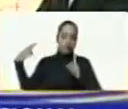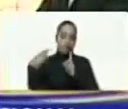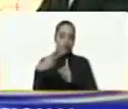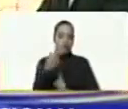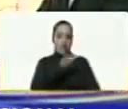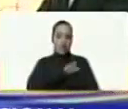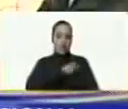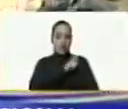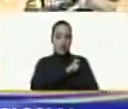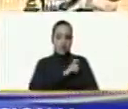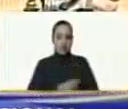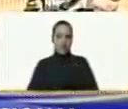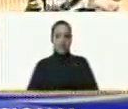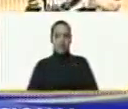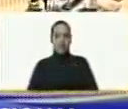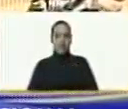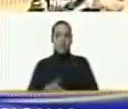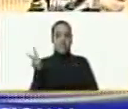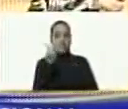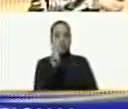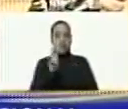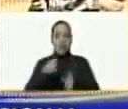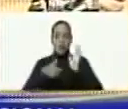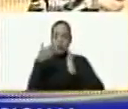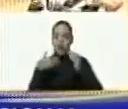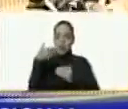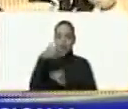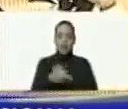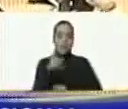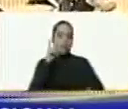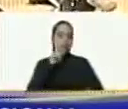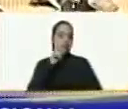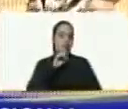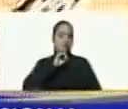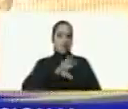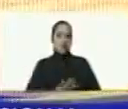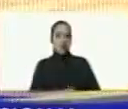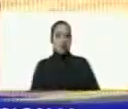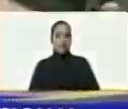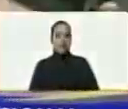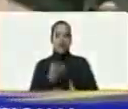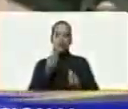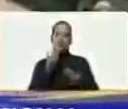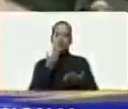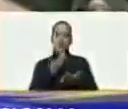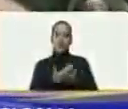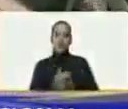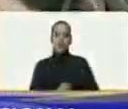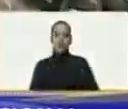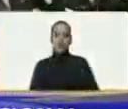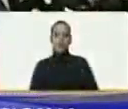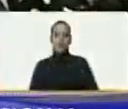española. Venezuela, más allá de mentiras y mitos. Muchas gracias.